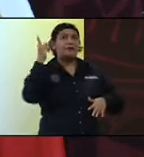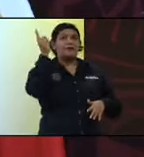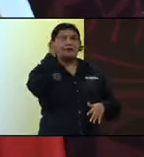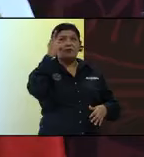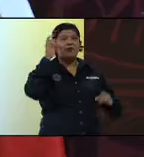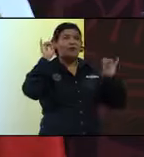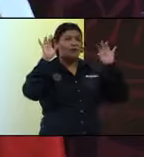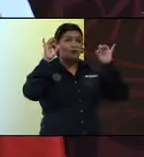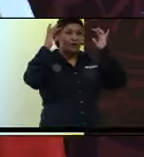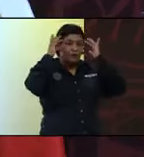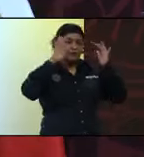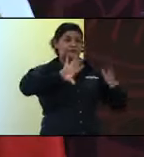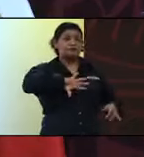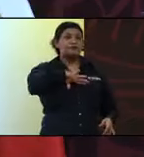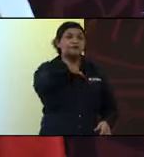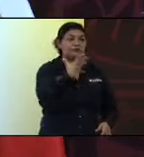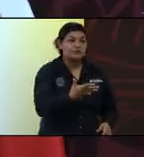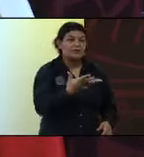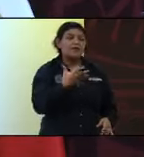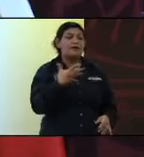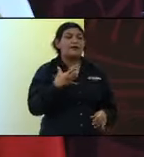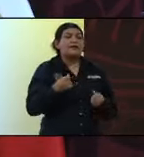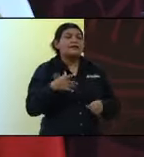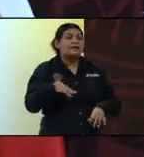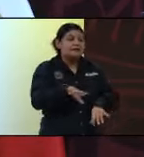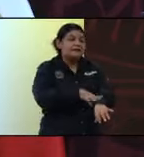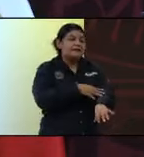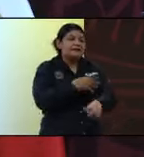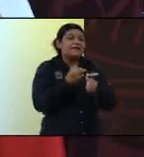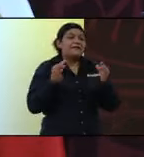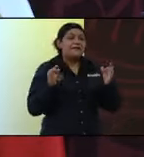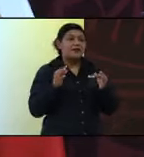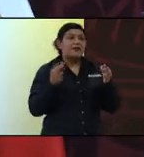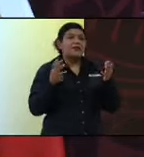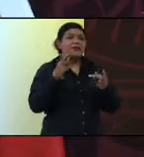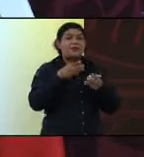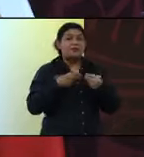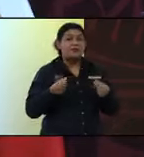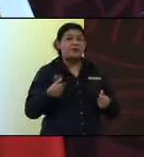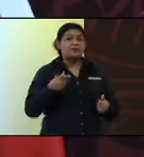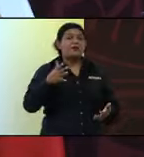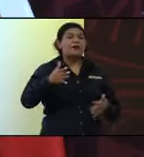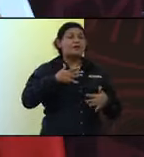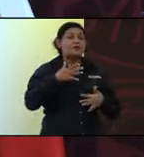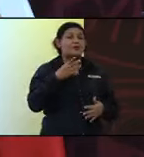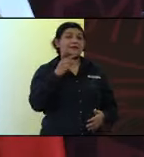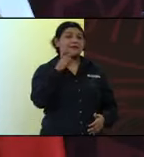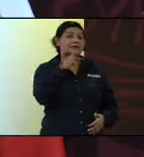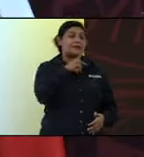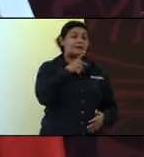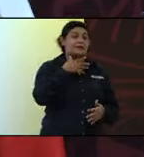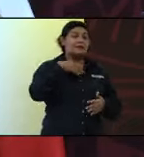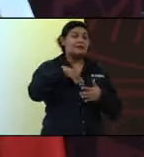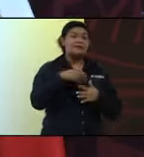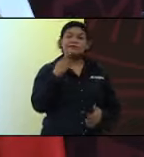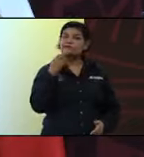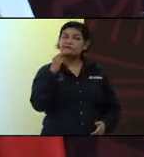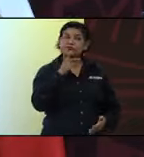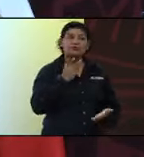de cabeza, náuseas, vómito, piel que pueda estar fría y húmeda, pulso rápido y débil, respiración rápida y profunda, de inmediato acudan